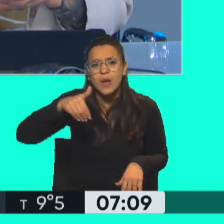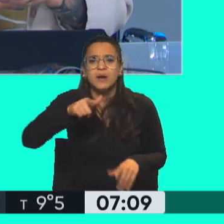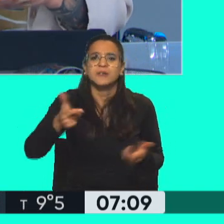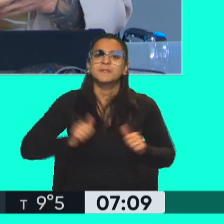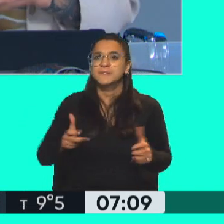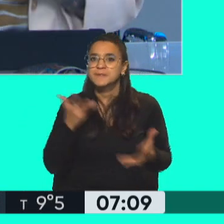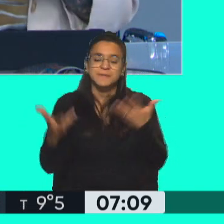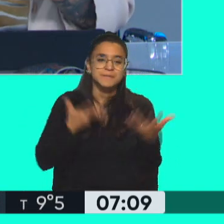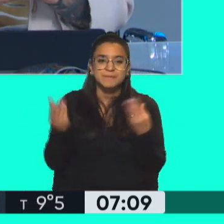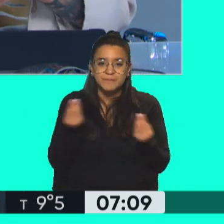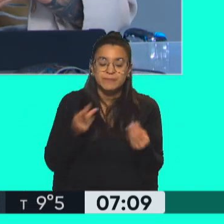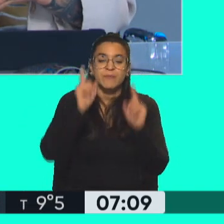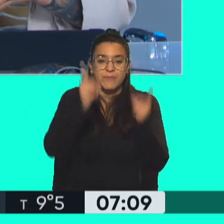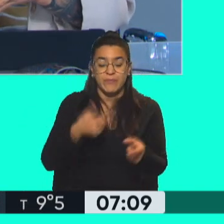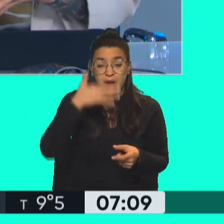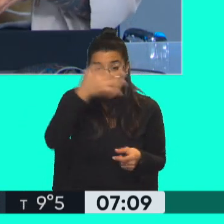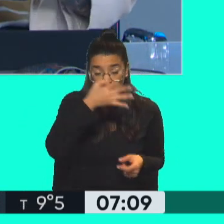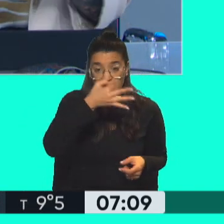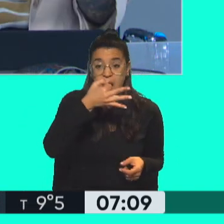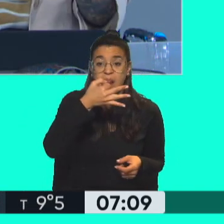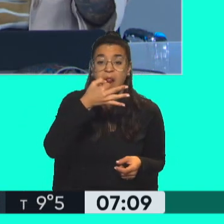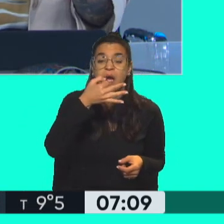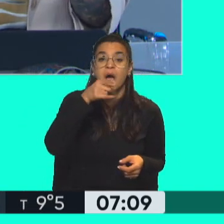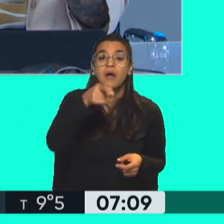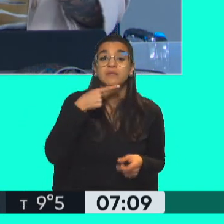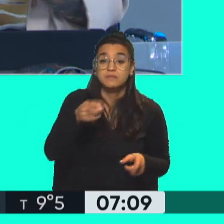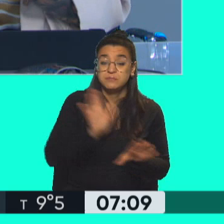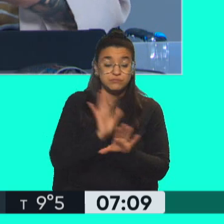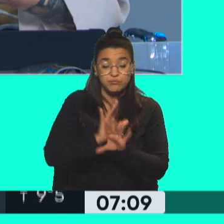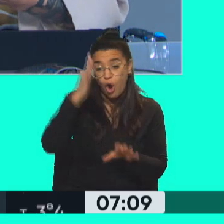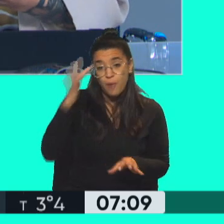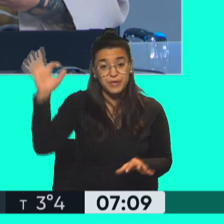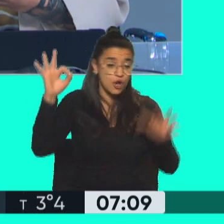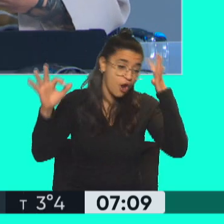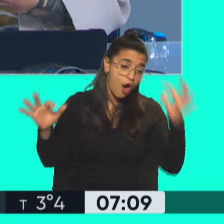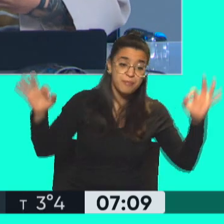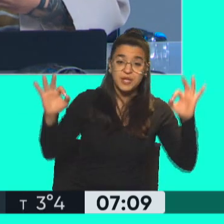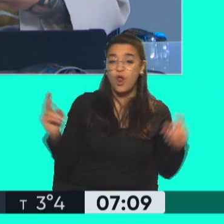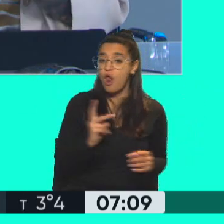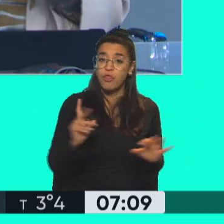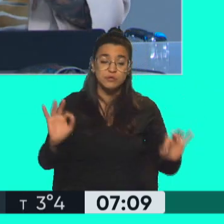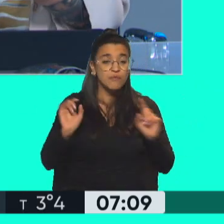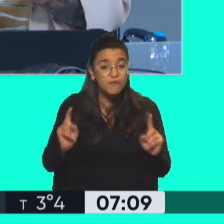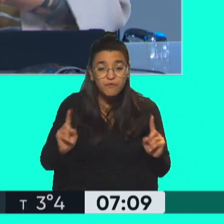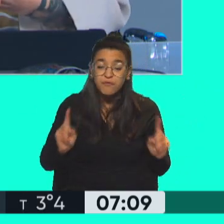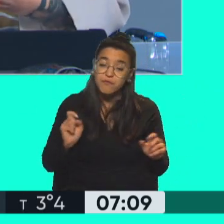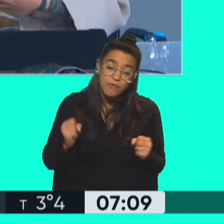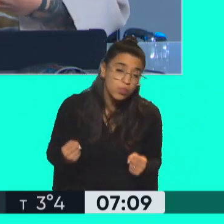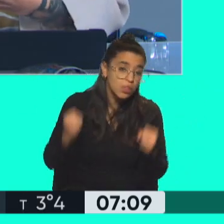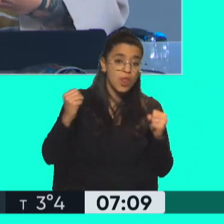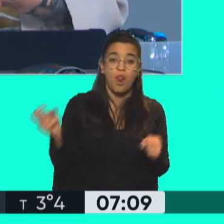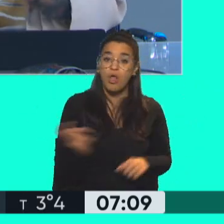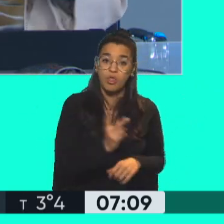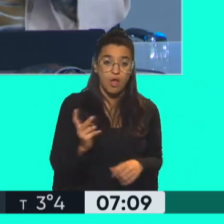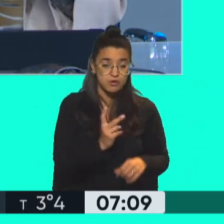más expectativa también es real que se mantienen en sus posiciones tanto el presidente de la nación alberto fernández como cristina